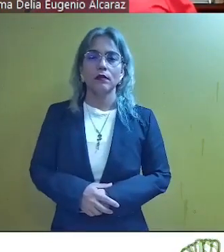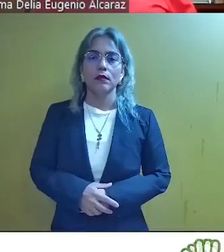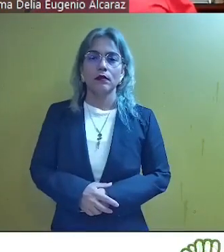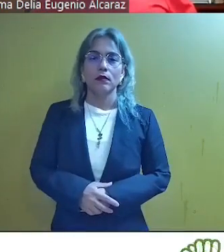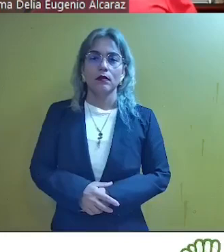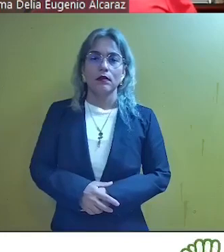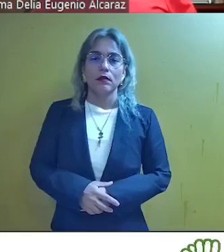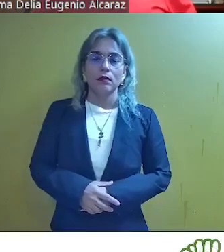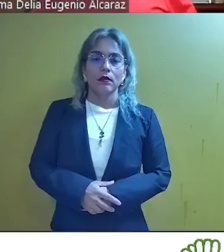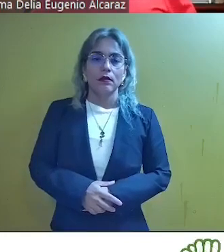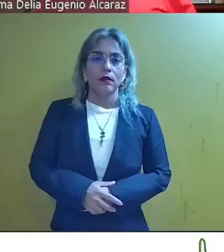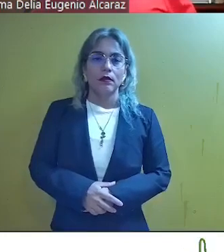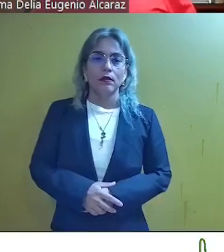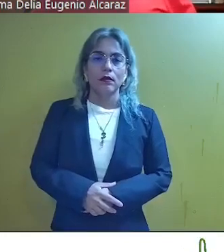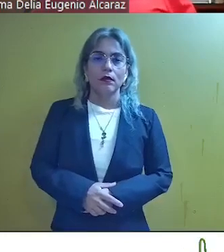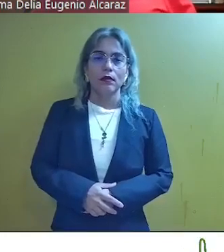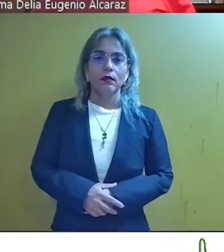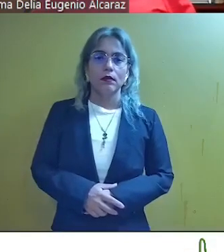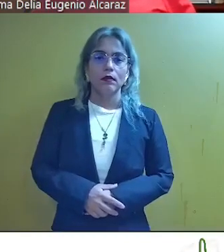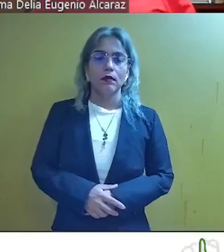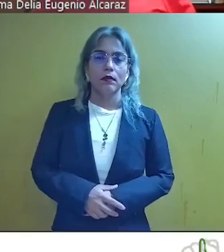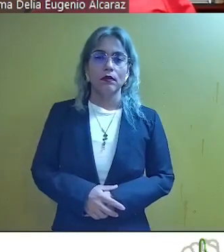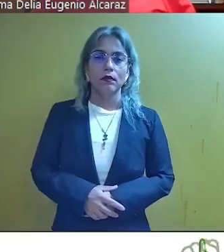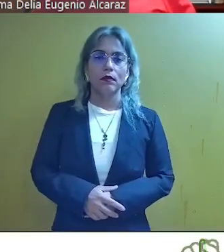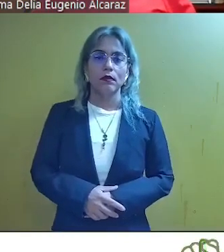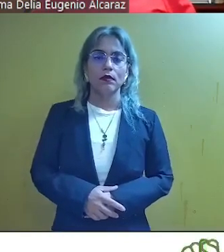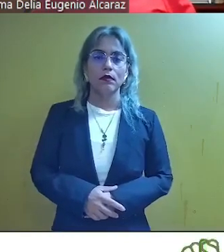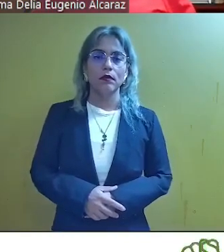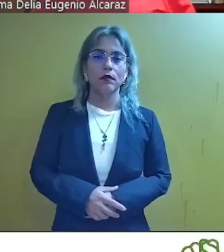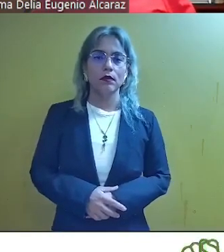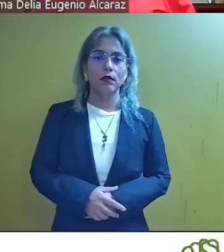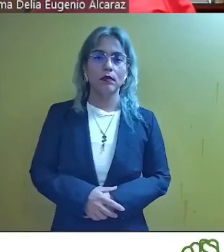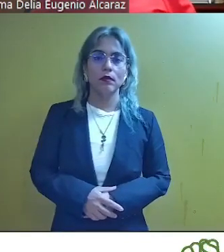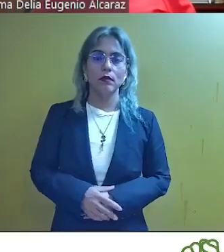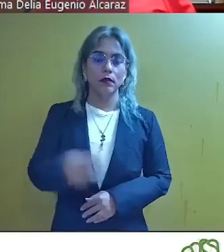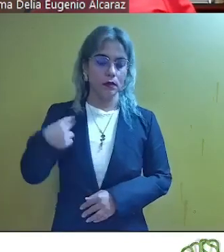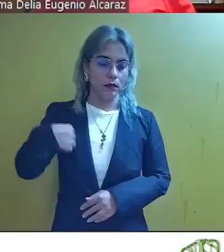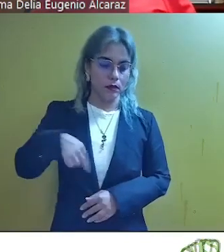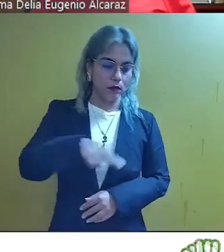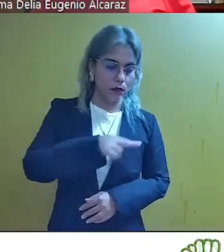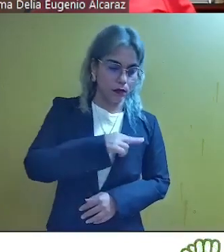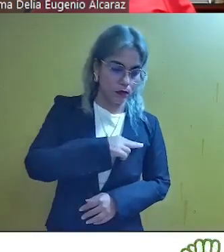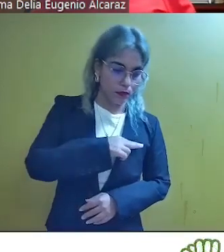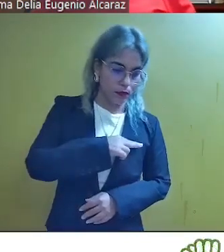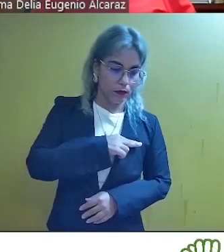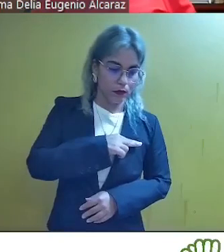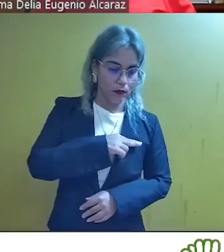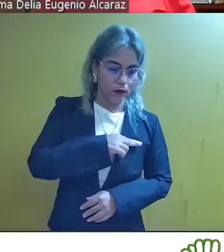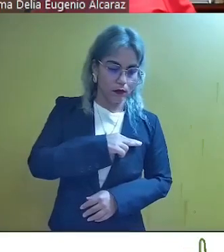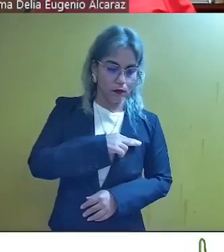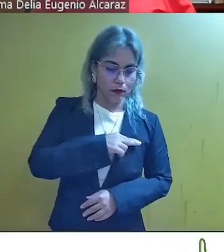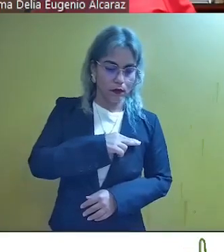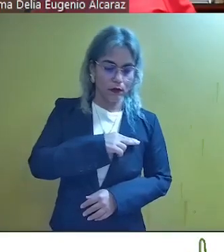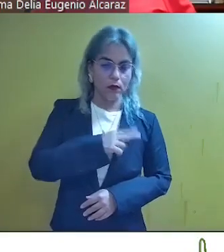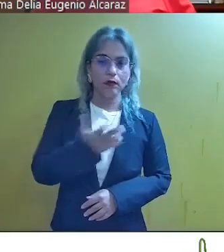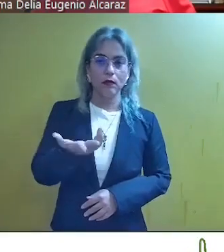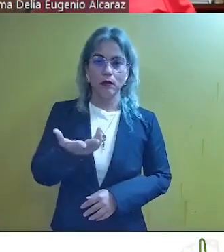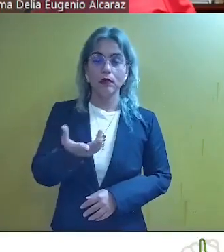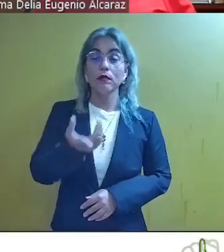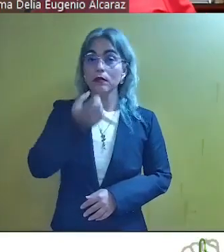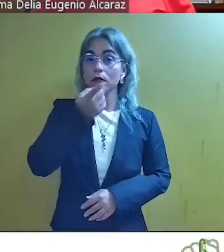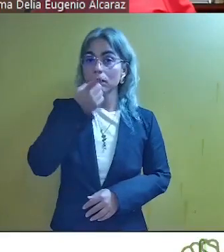Parte de ahí, entonces, en donde nosotros efectivamente estamos